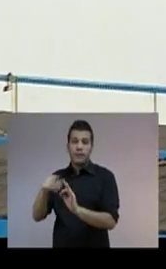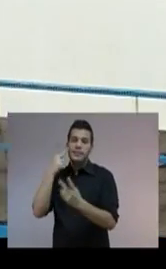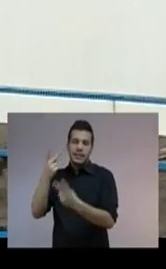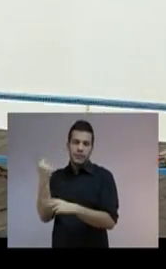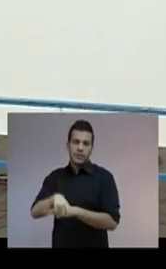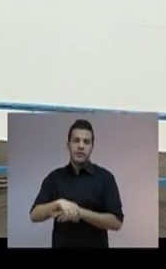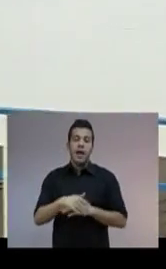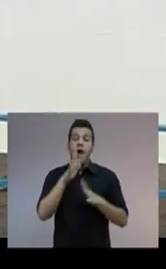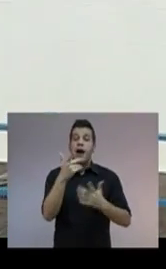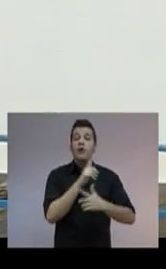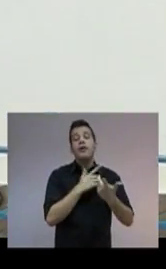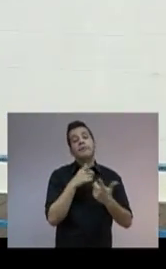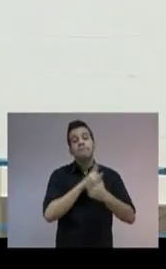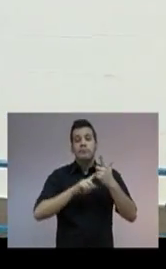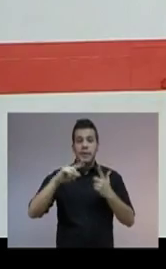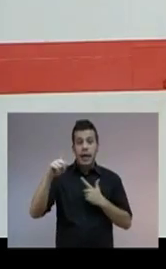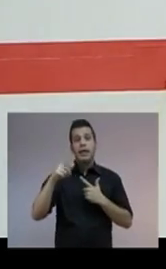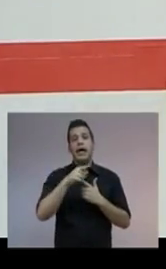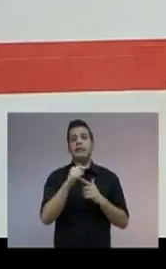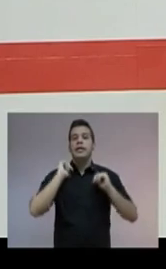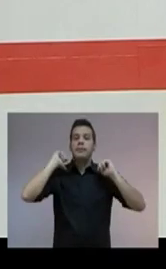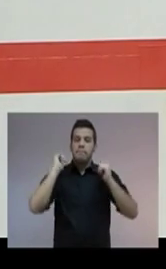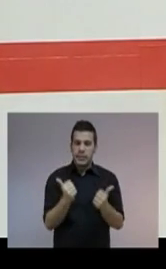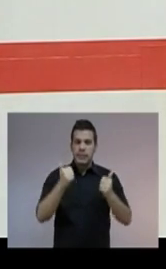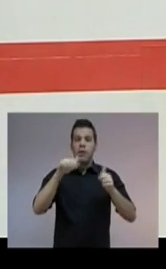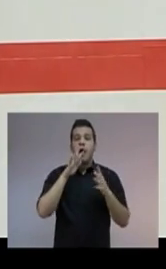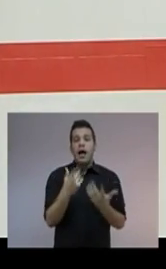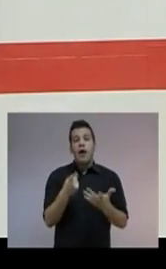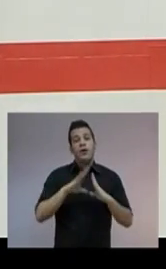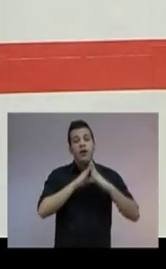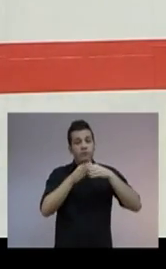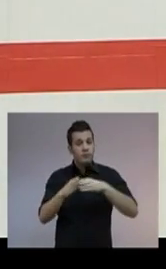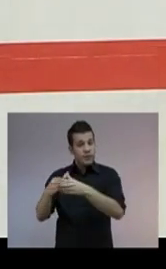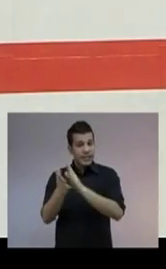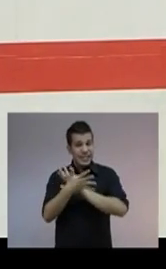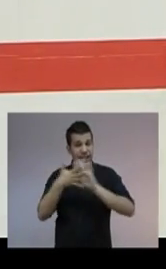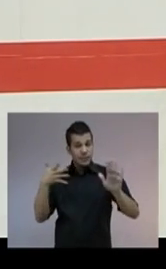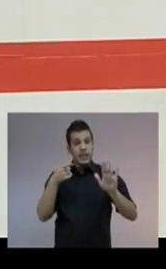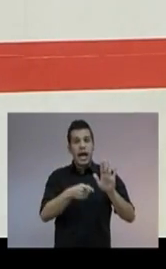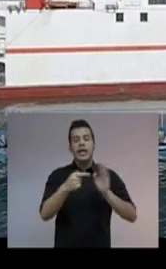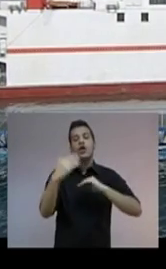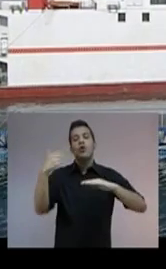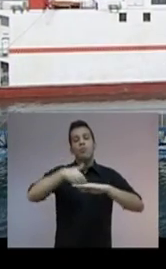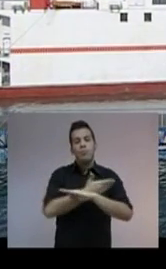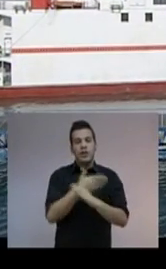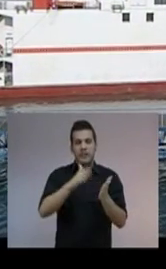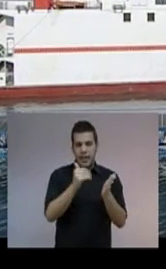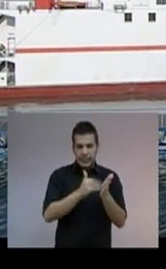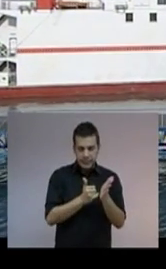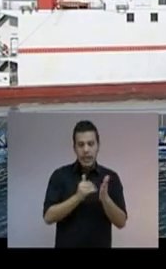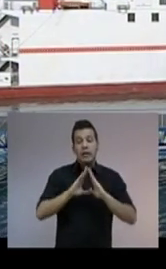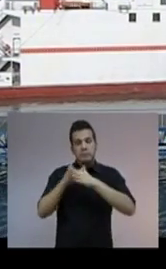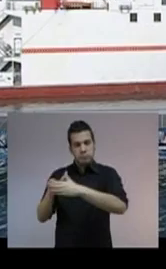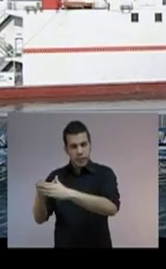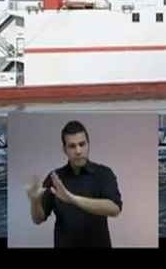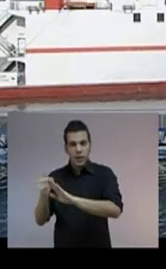Iniciamos nuestro viaje hacia la isla de Ibiza cogiendo un ferry de alta velocidad en el puerto de Valencia. Antes de partir, solo falta soltar